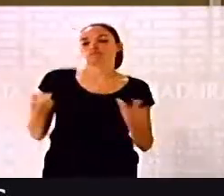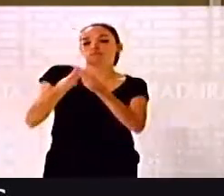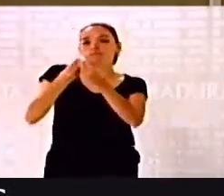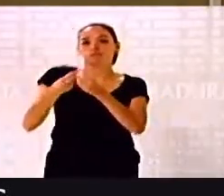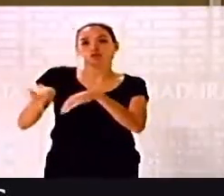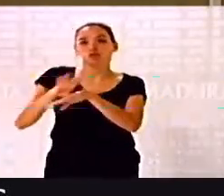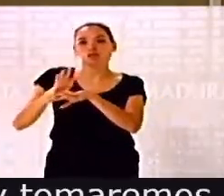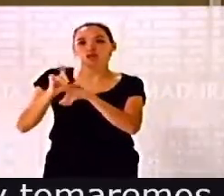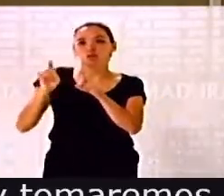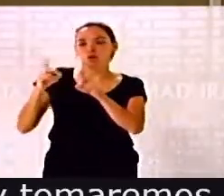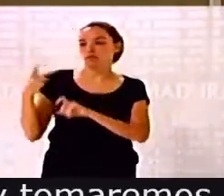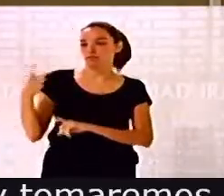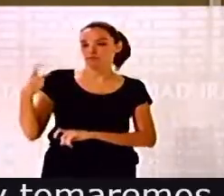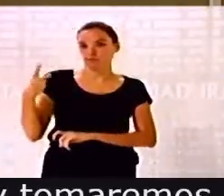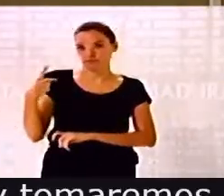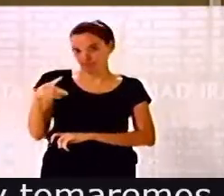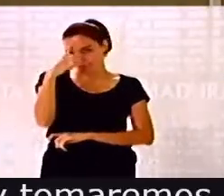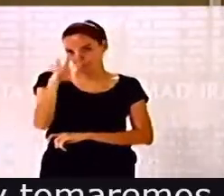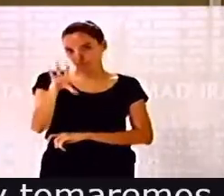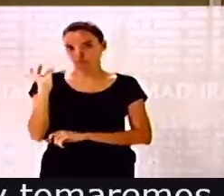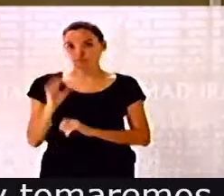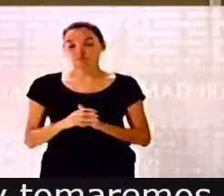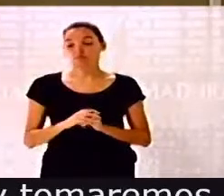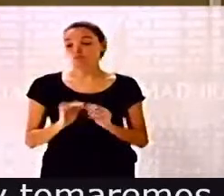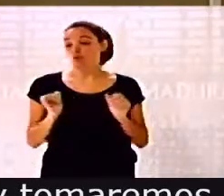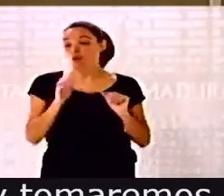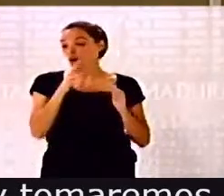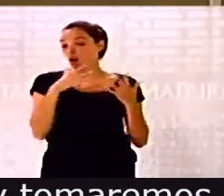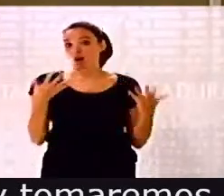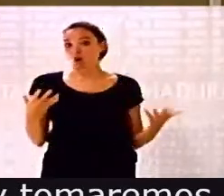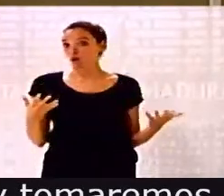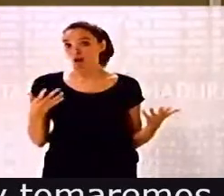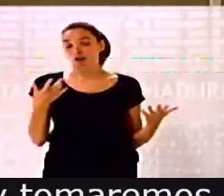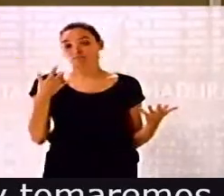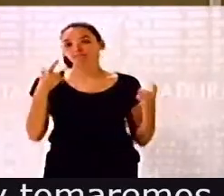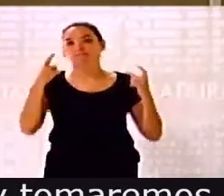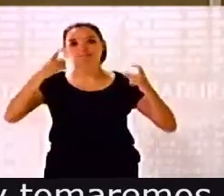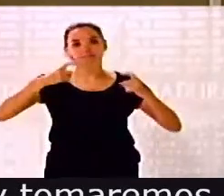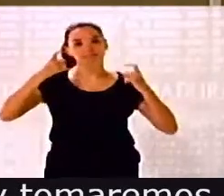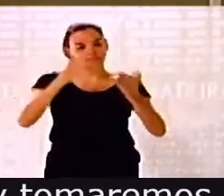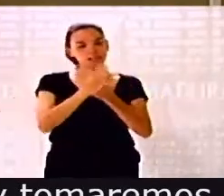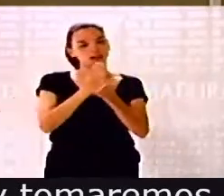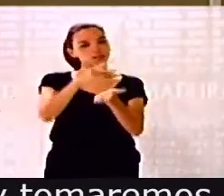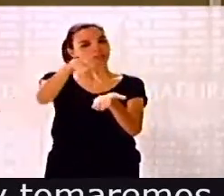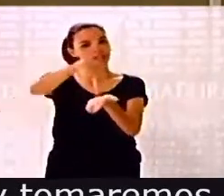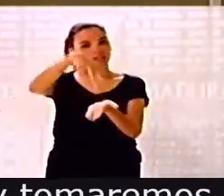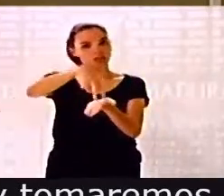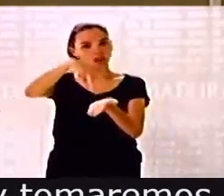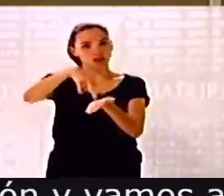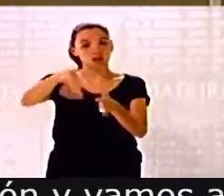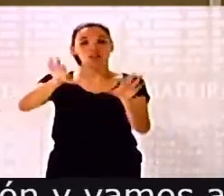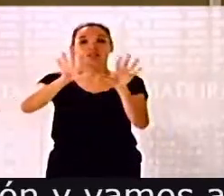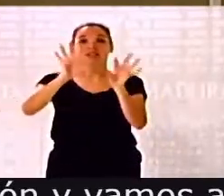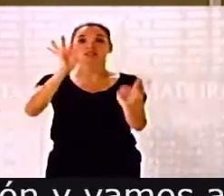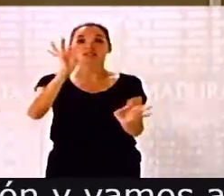Educación. Pero en principio la respuesta es que vamos a intentar que sea presencial y a partir del 10 de septiembre,